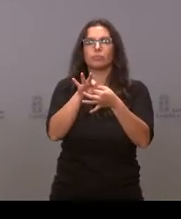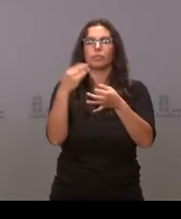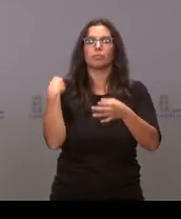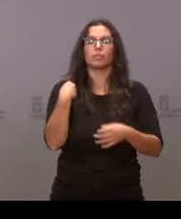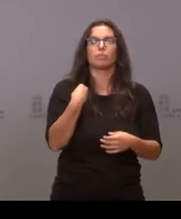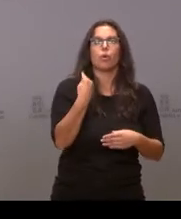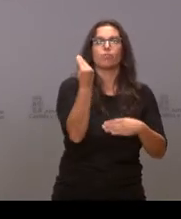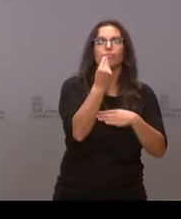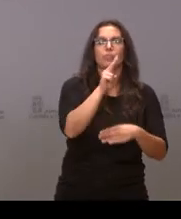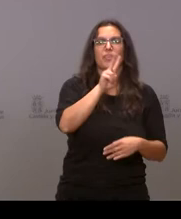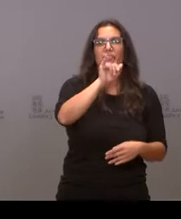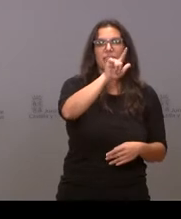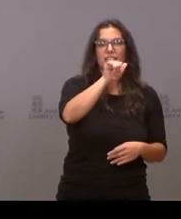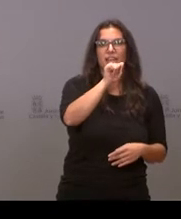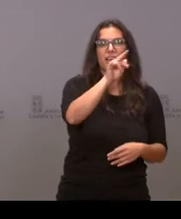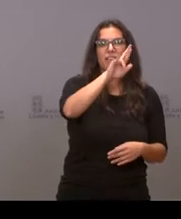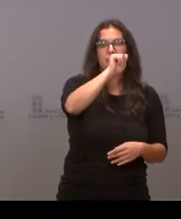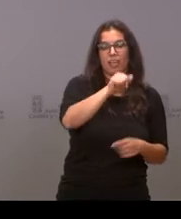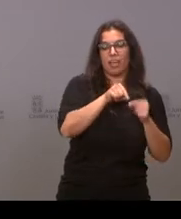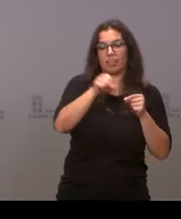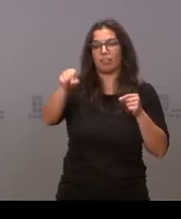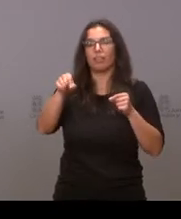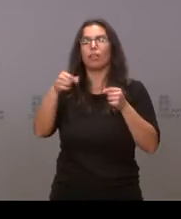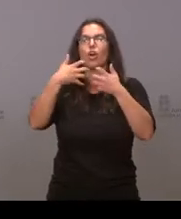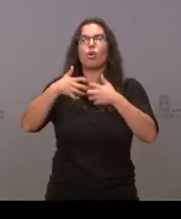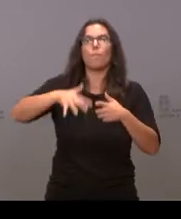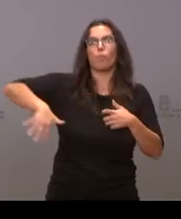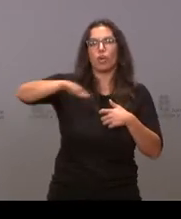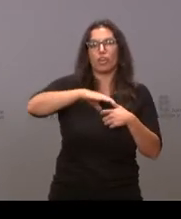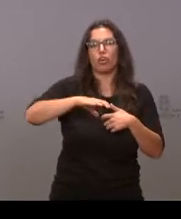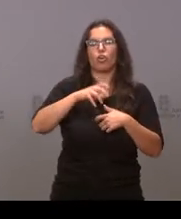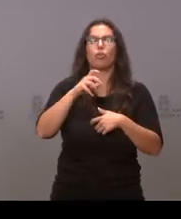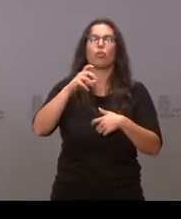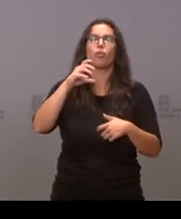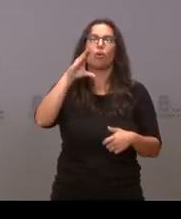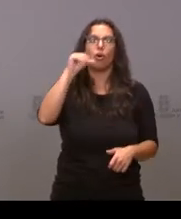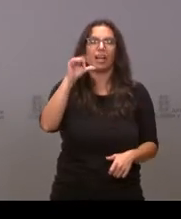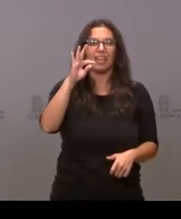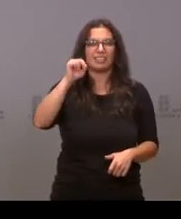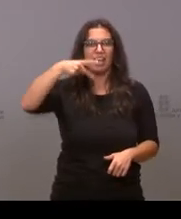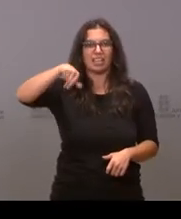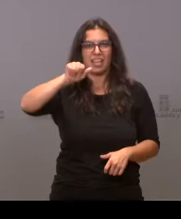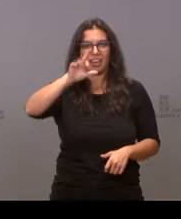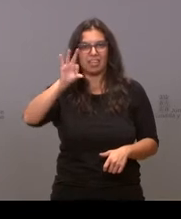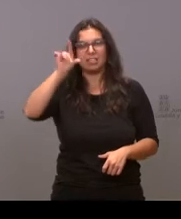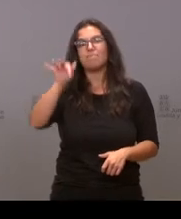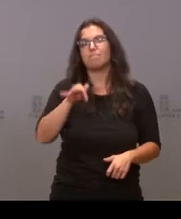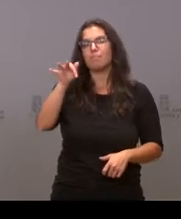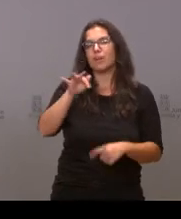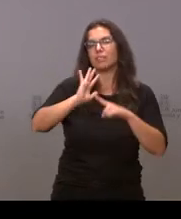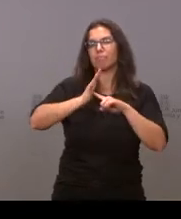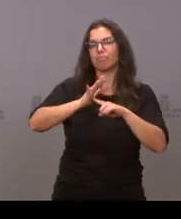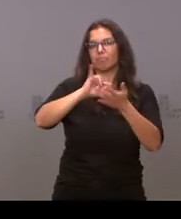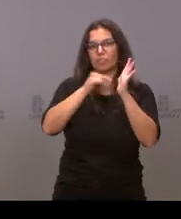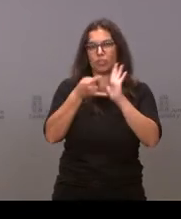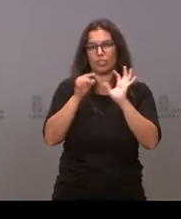con el polígono los castañares y con el parque tecnológico de burgos una línea que va a dar servicio por